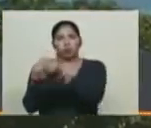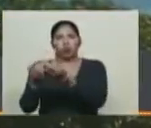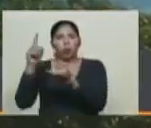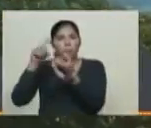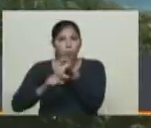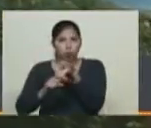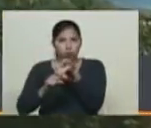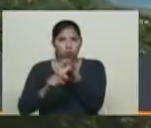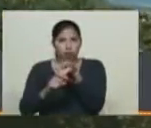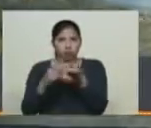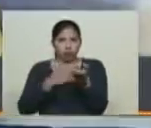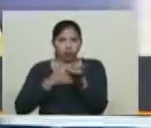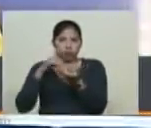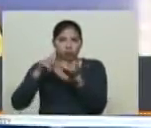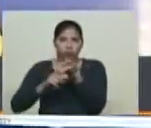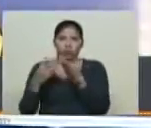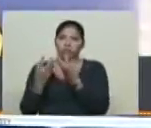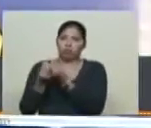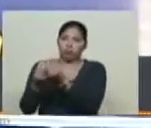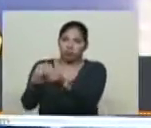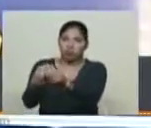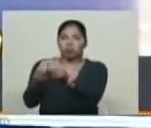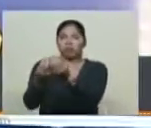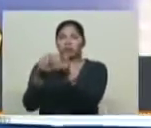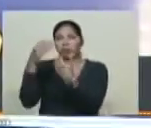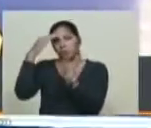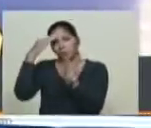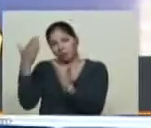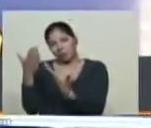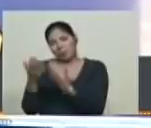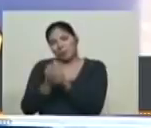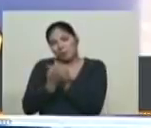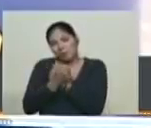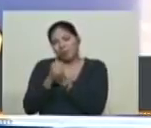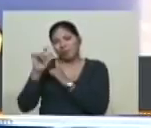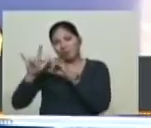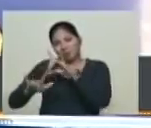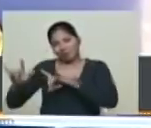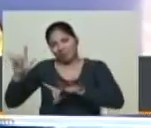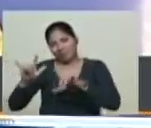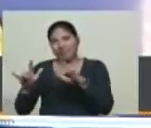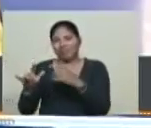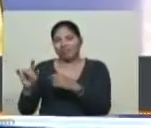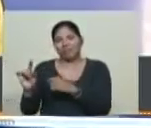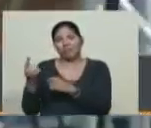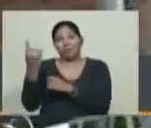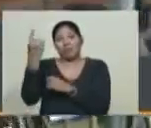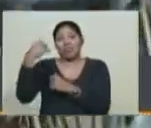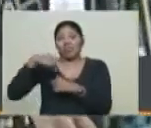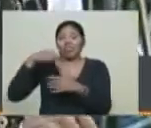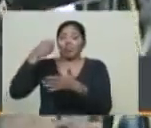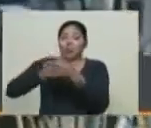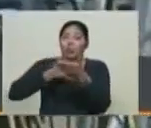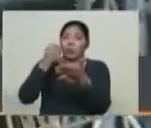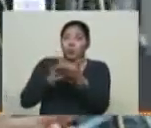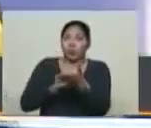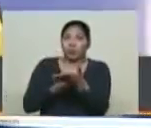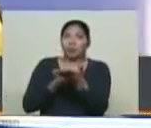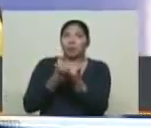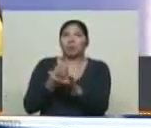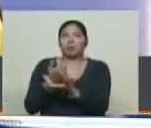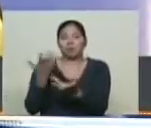Cilia Flores de Maduro, le doy un saludo a Cilita, primera combatiente.